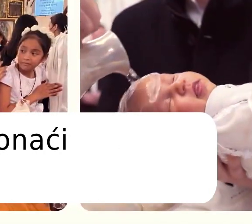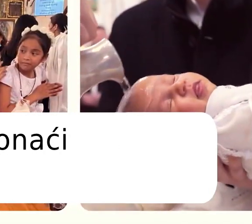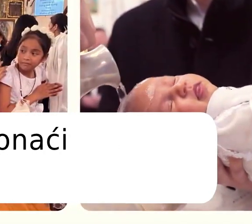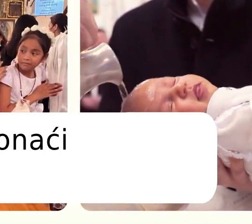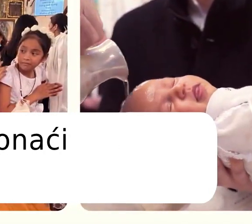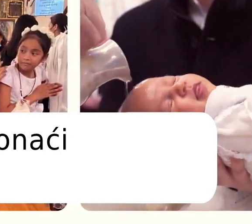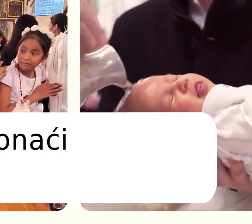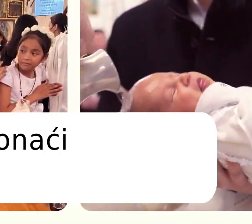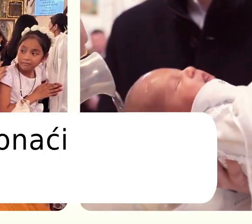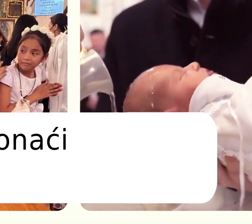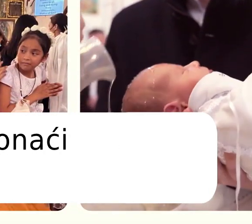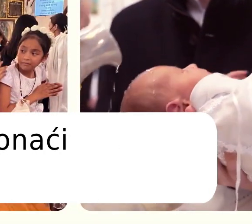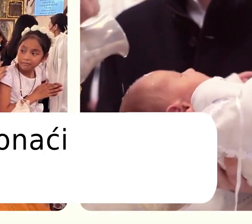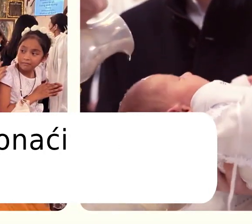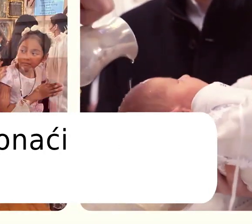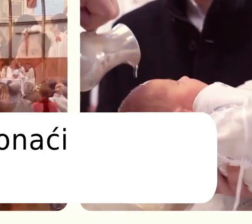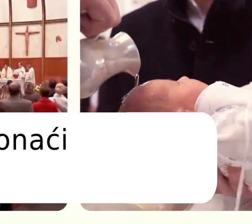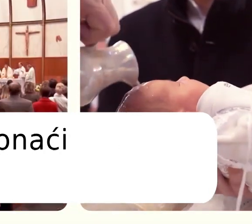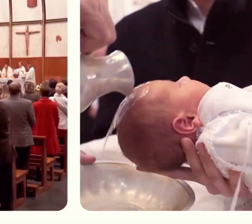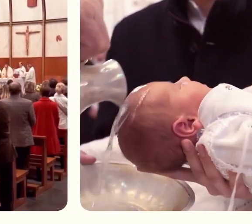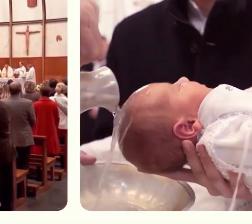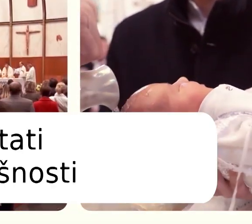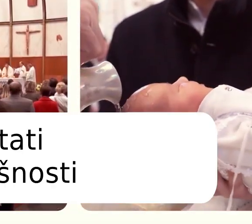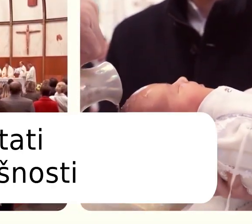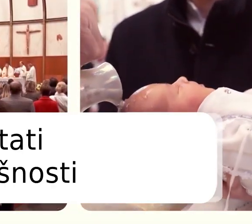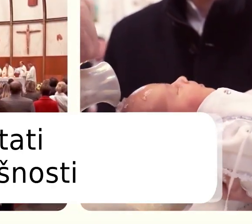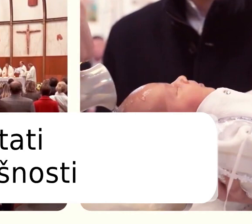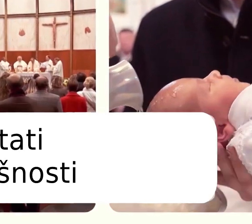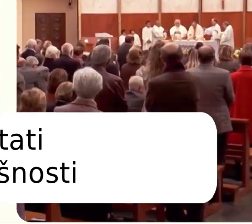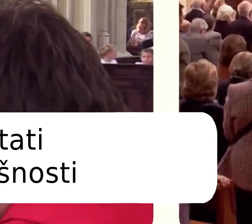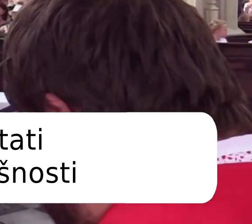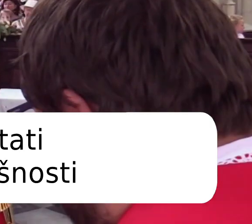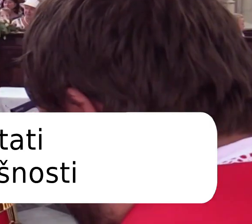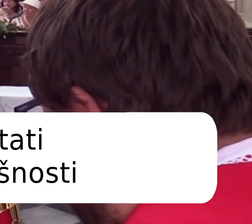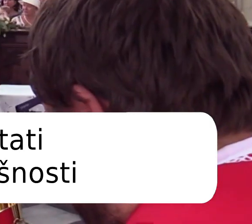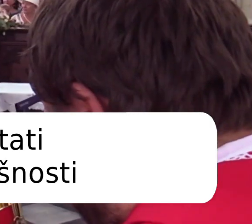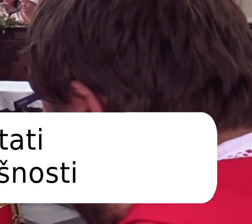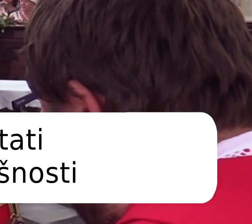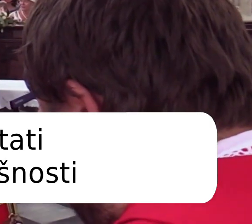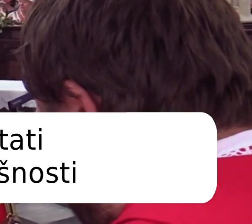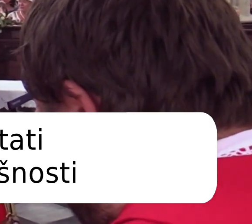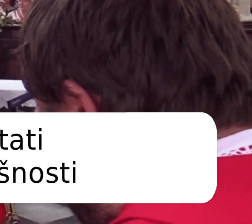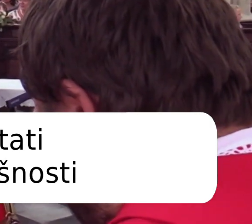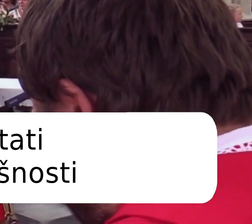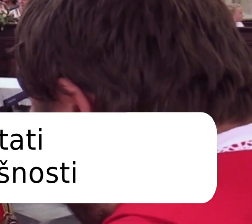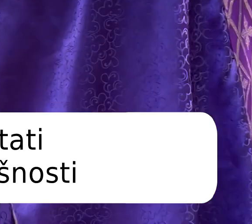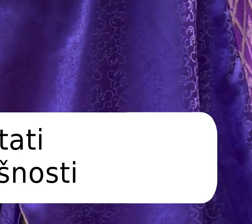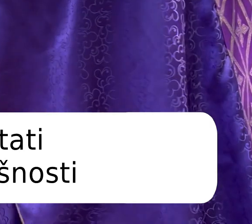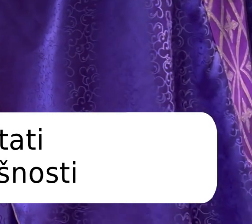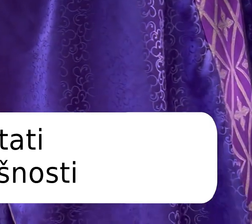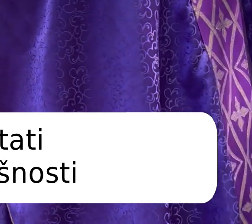donde encontrar el regalo de los sacramentos. Tienen que volver a ser escuelas de servicio y